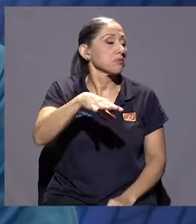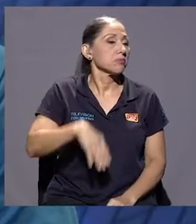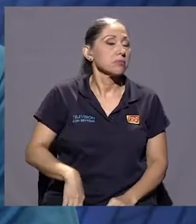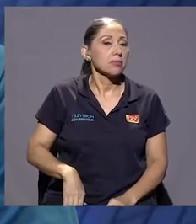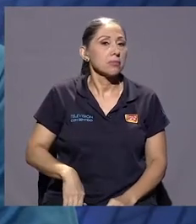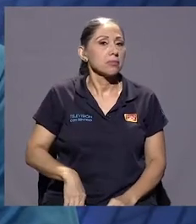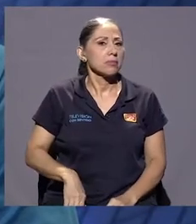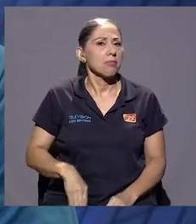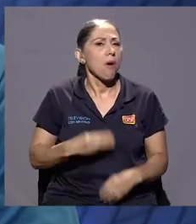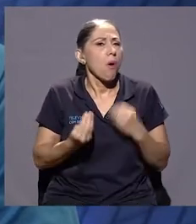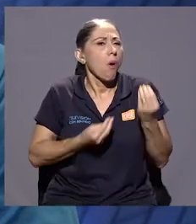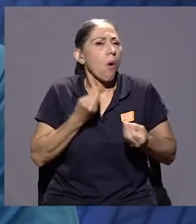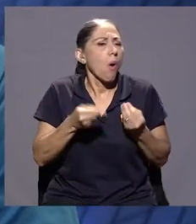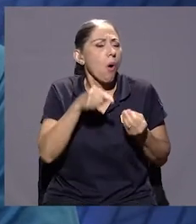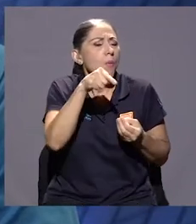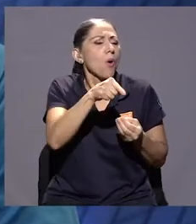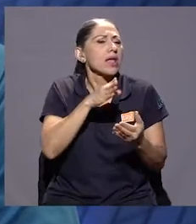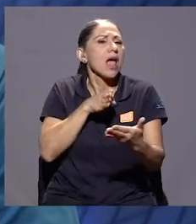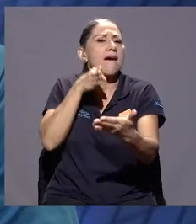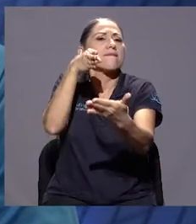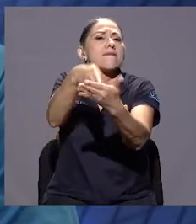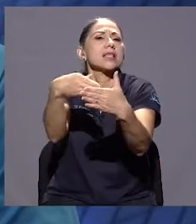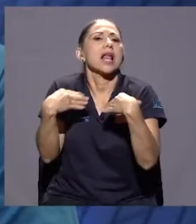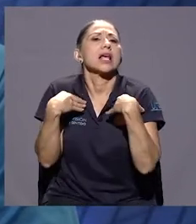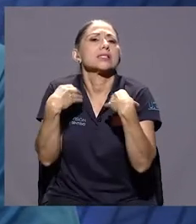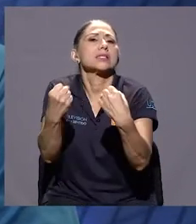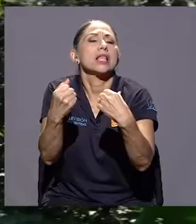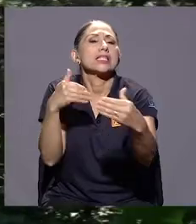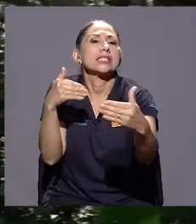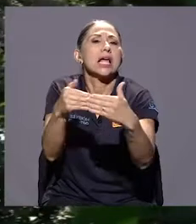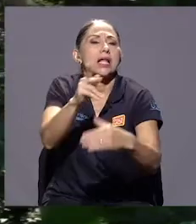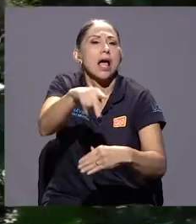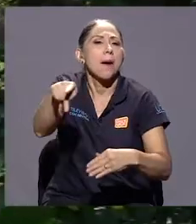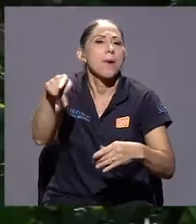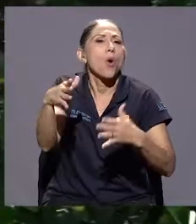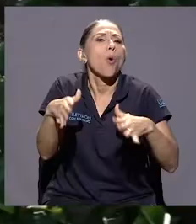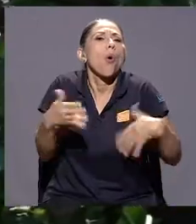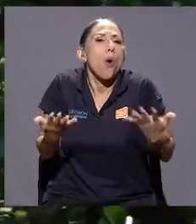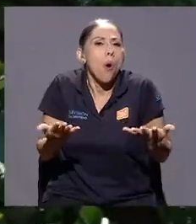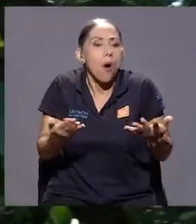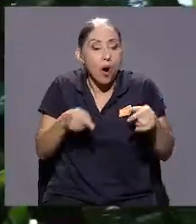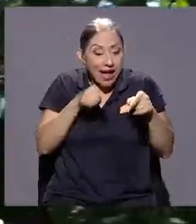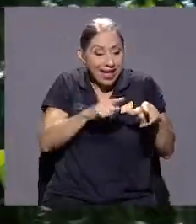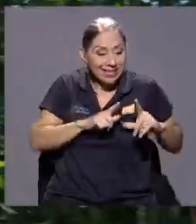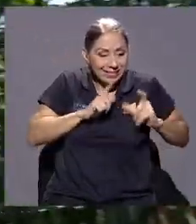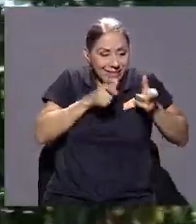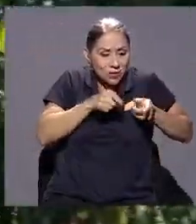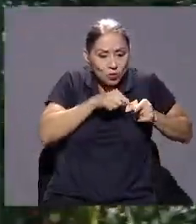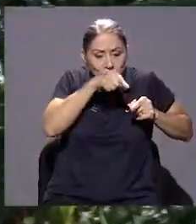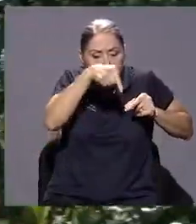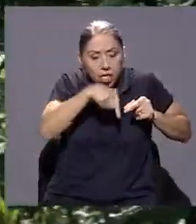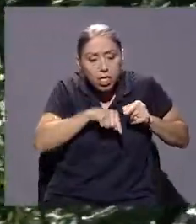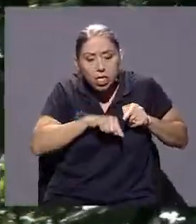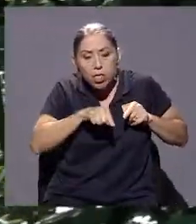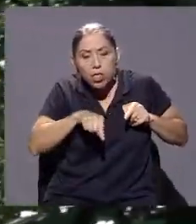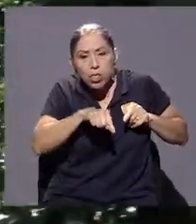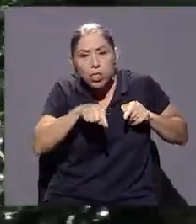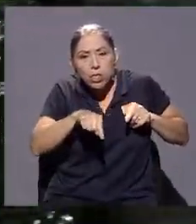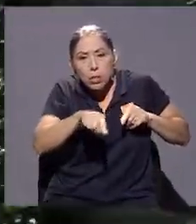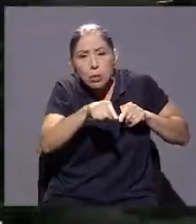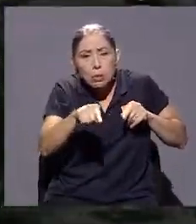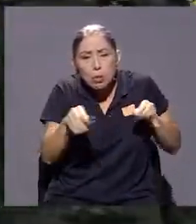aquí el desarrollo de podemos estar afectando la salud de la gente ya en guacalillo digamos por ejemplo un poco también de